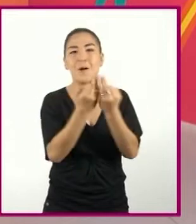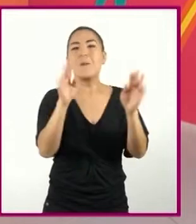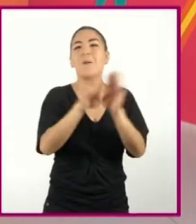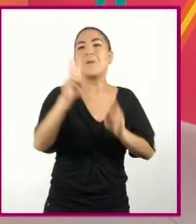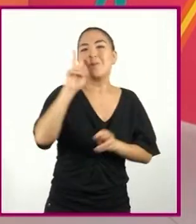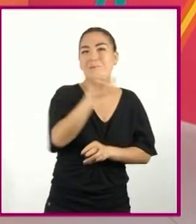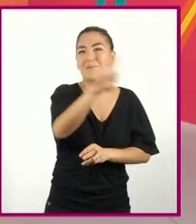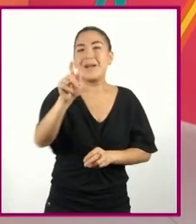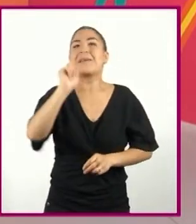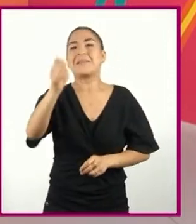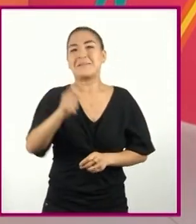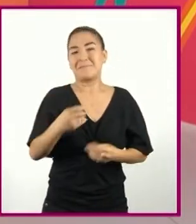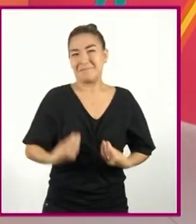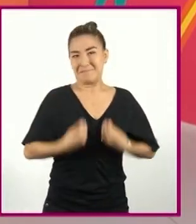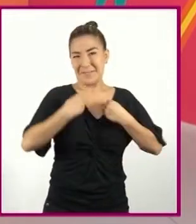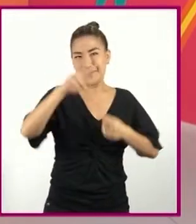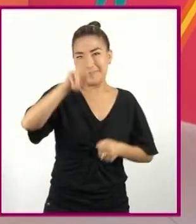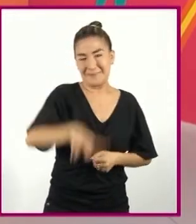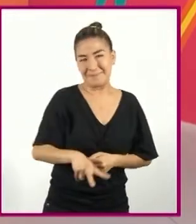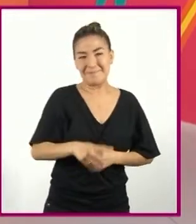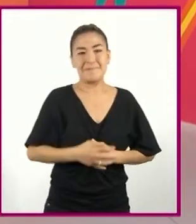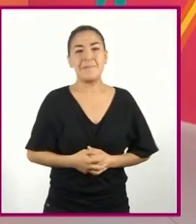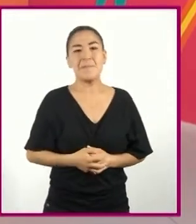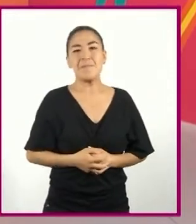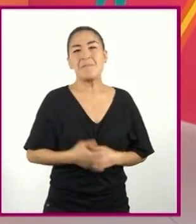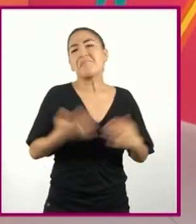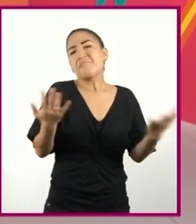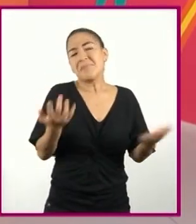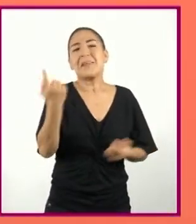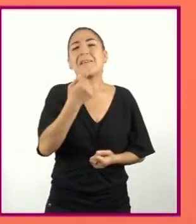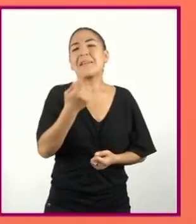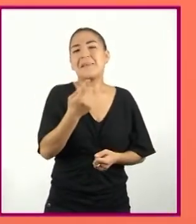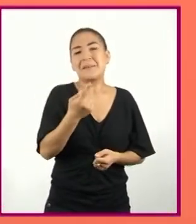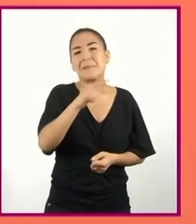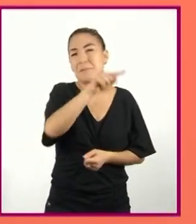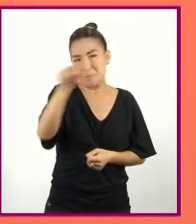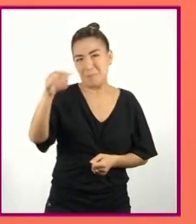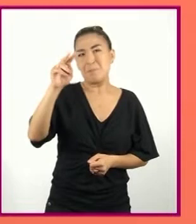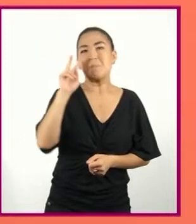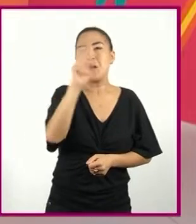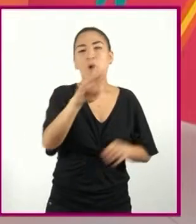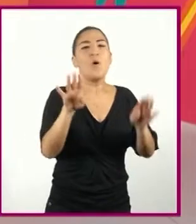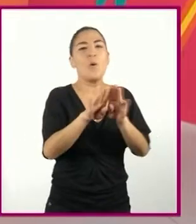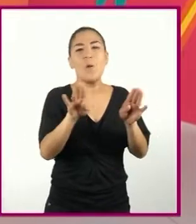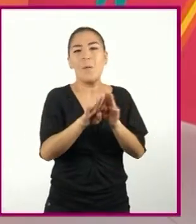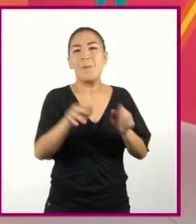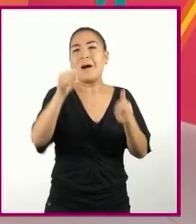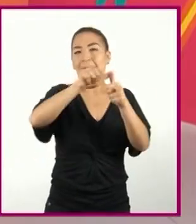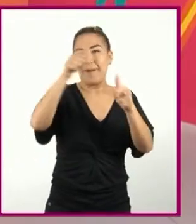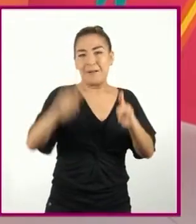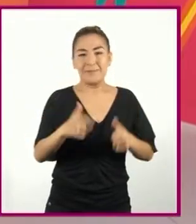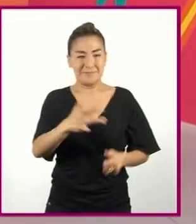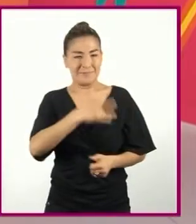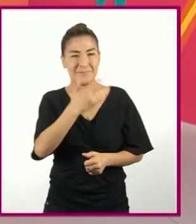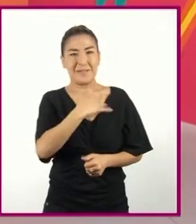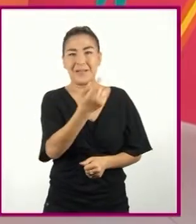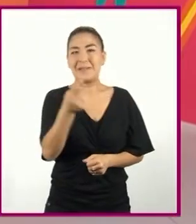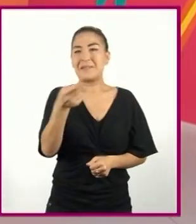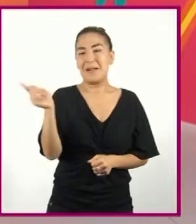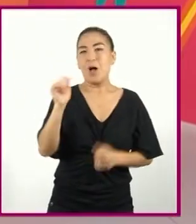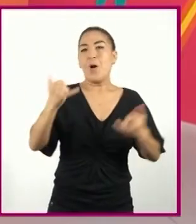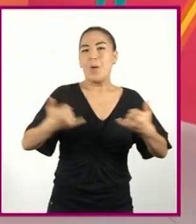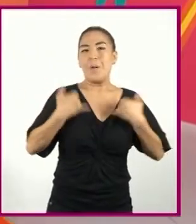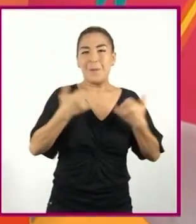la realidad. ¿Qué tal si ahora vemos cómo el arte ha inspirado a jóvenes